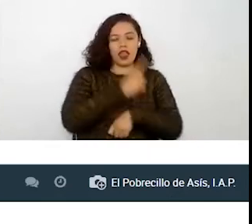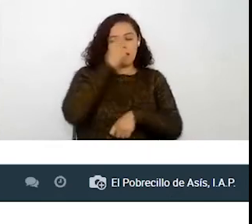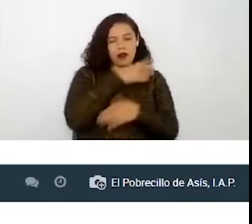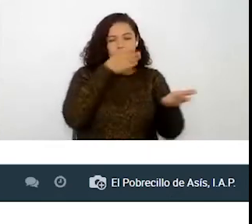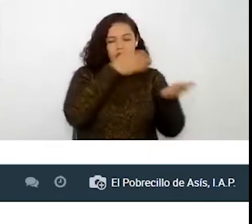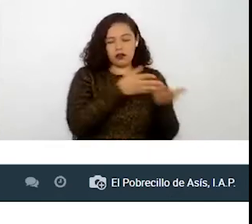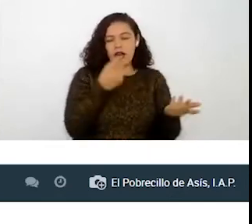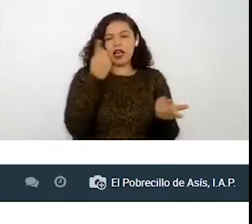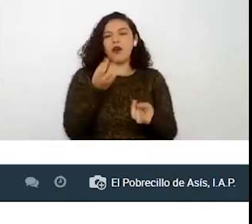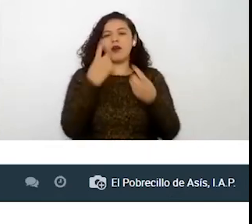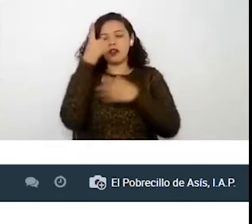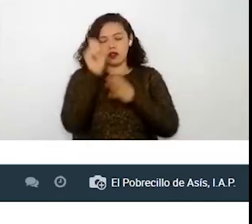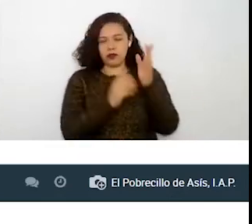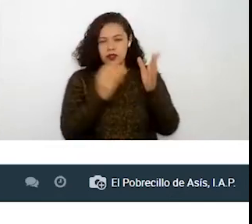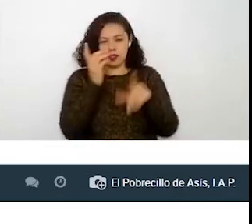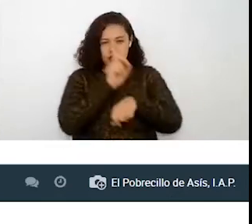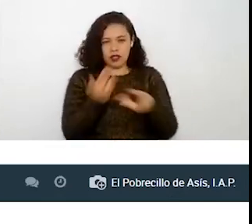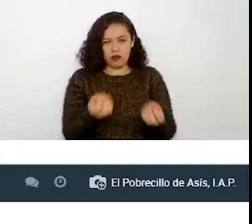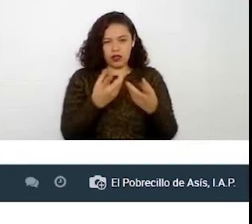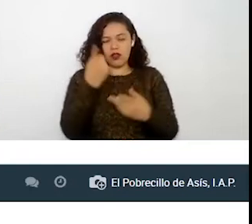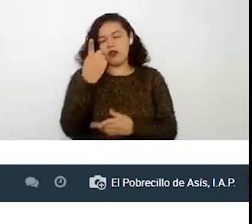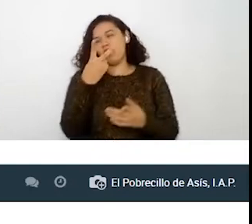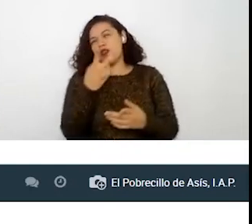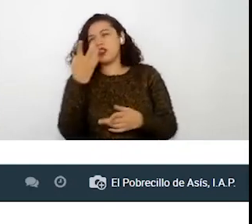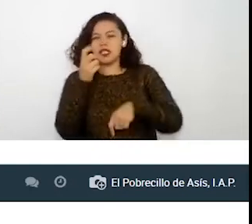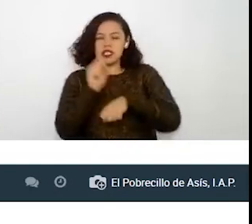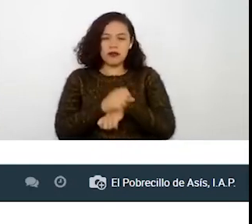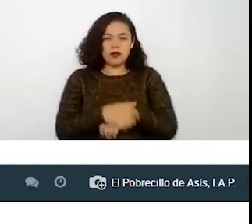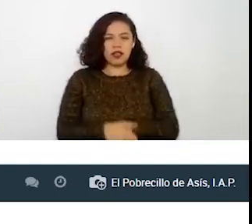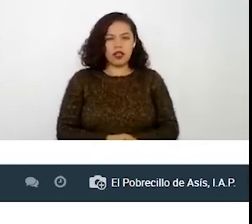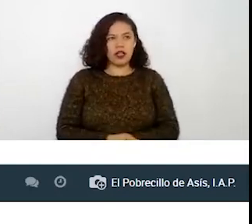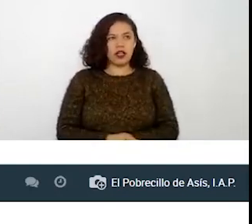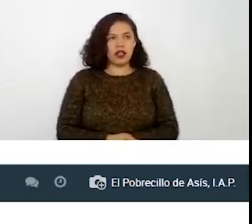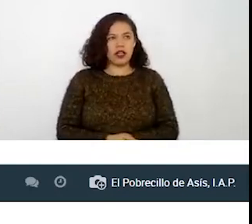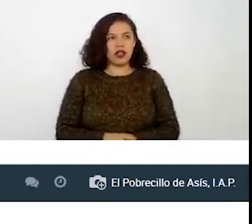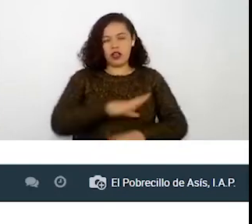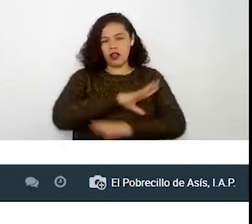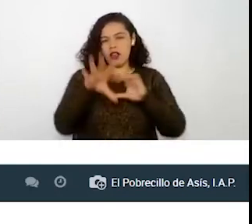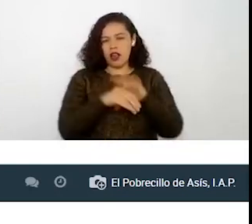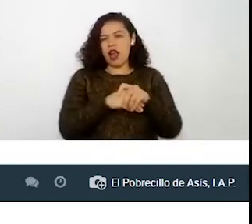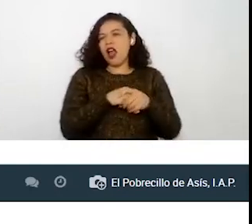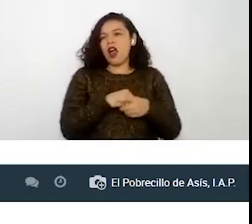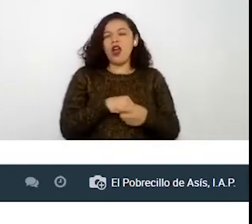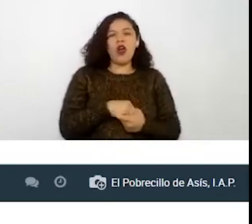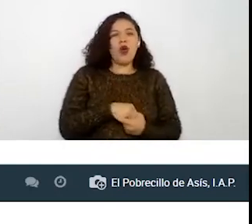entendemos una capacitación o dos por semana vamos a ponerle un total de 4